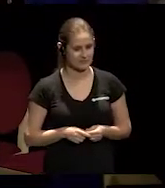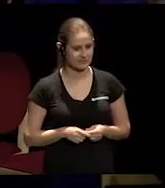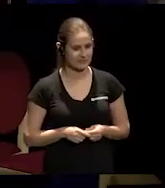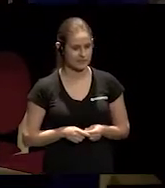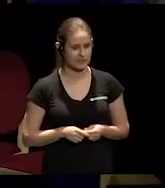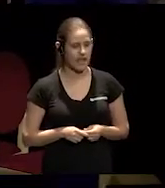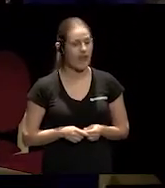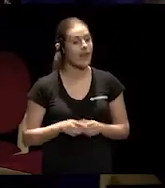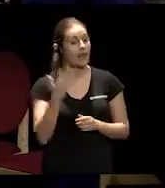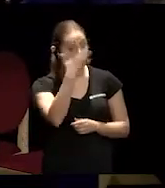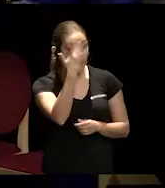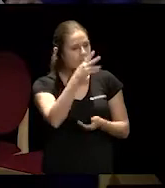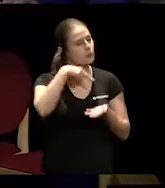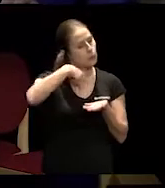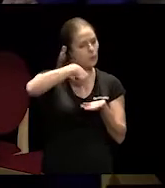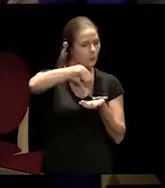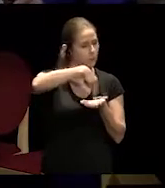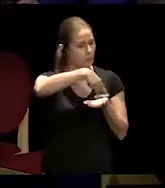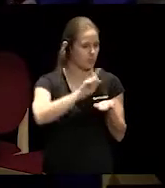Paseando en el carnaval,